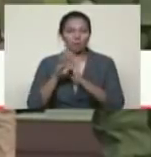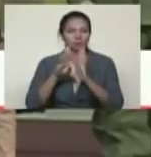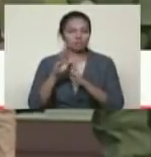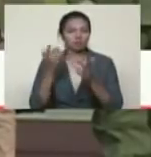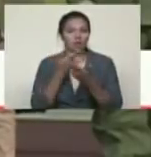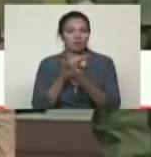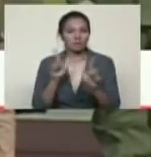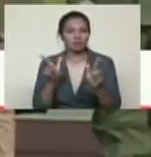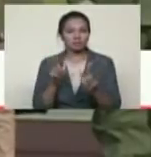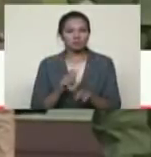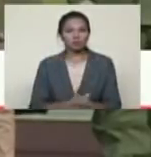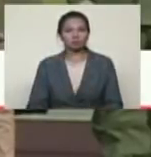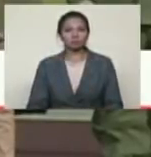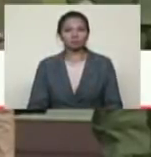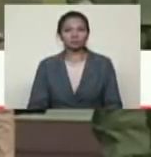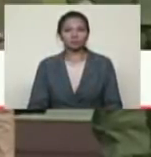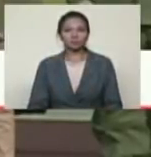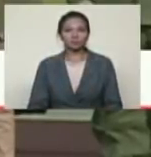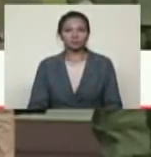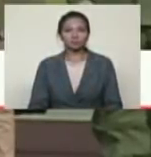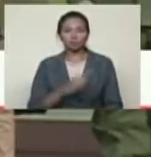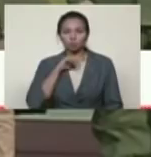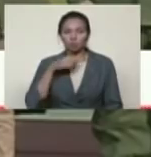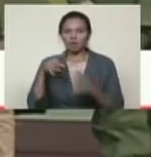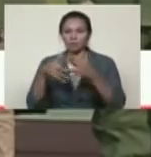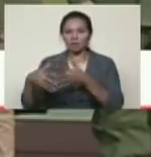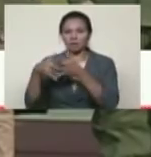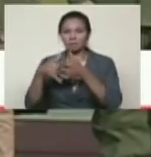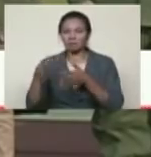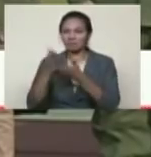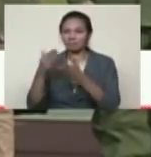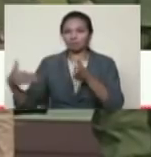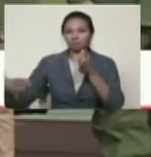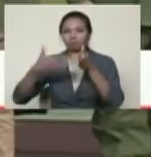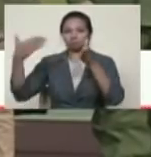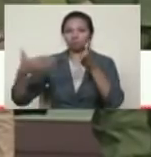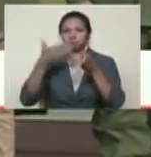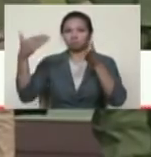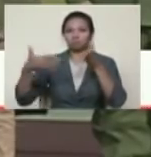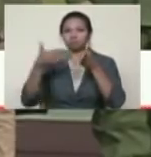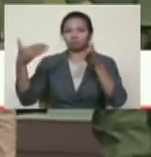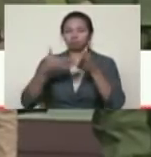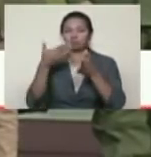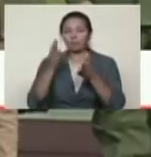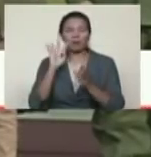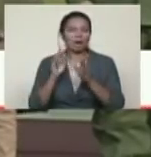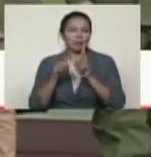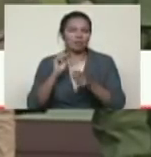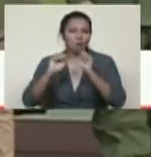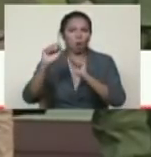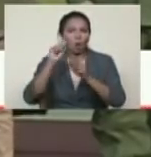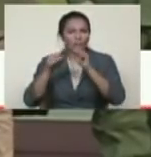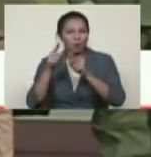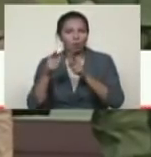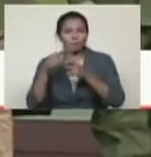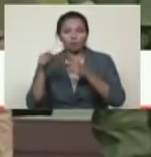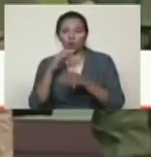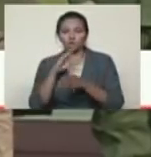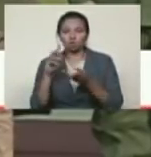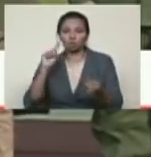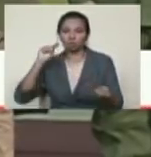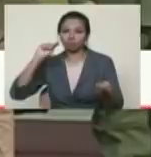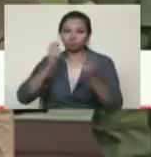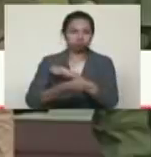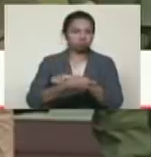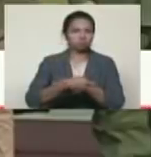liberación. Y bueno, el imperialismo ataca. A veces tiene logros parciales, pero ahí mismo nosotros nos